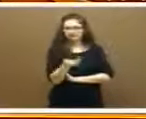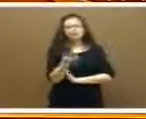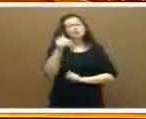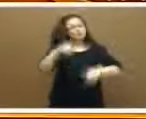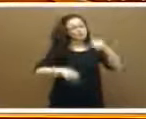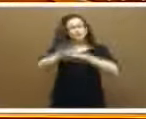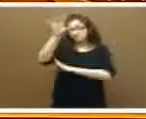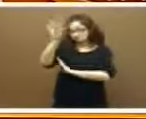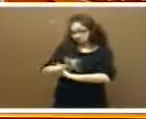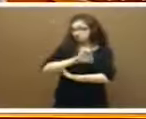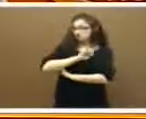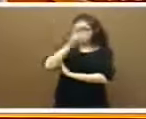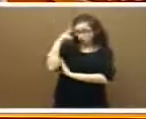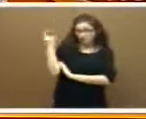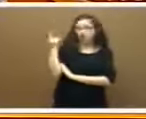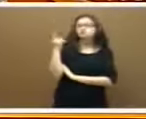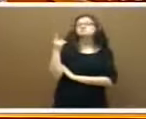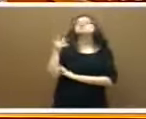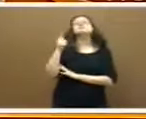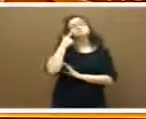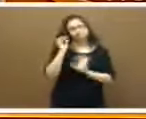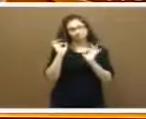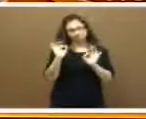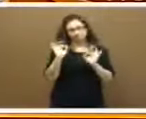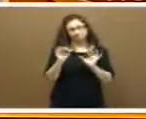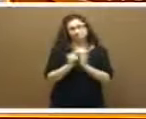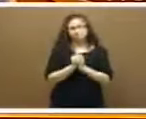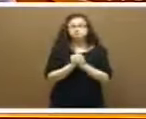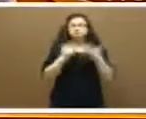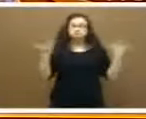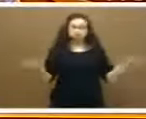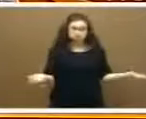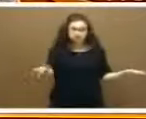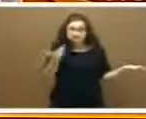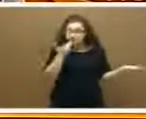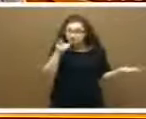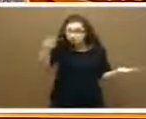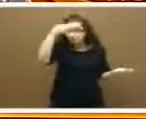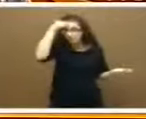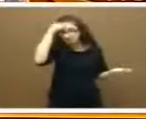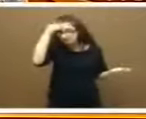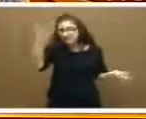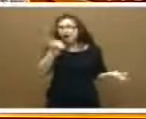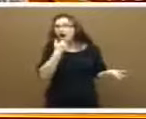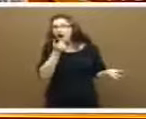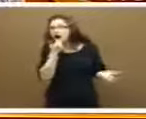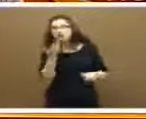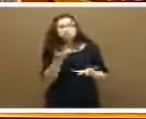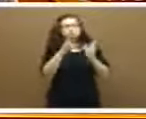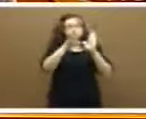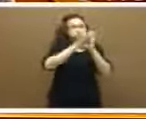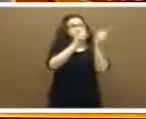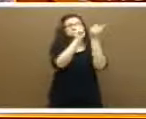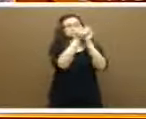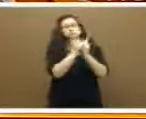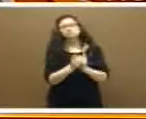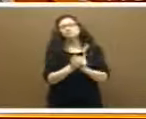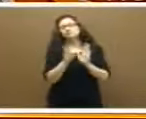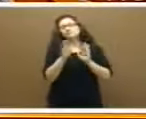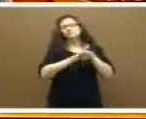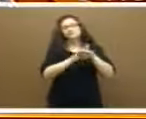favor, señor Escobar, y que así sea. Y si usted entiende que hay que modificar la Constitución de los consejos de